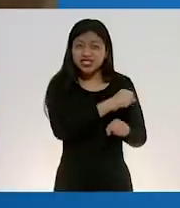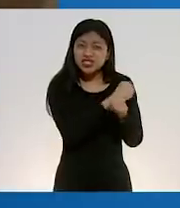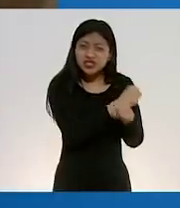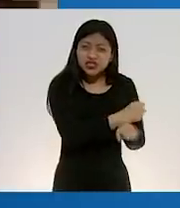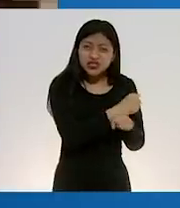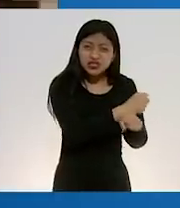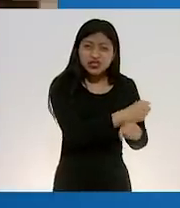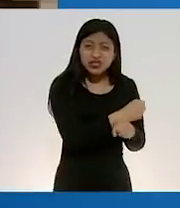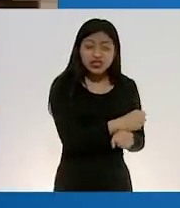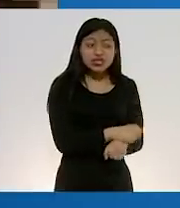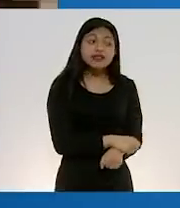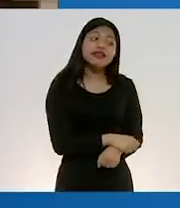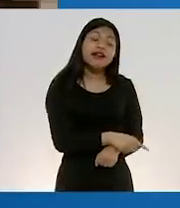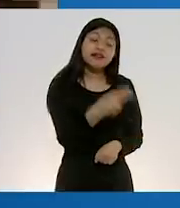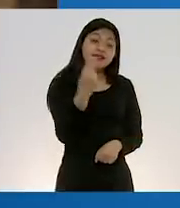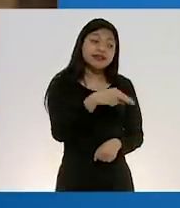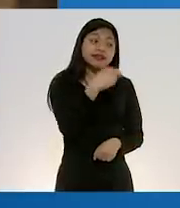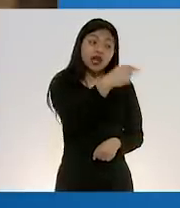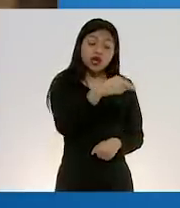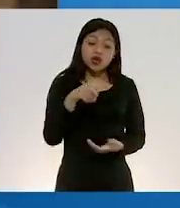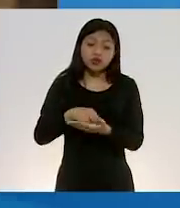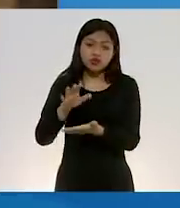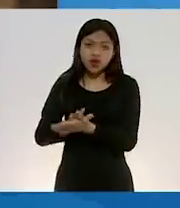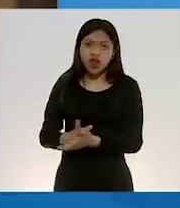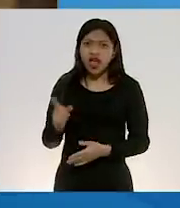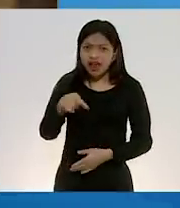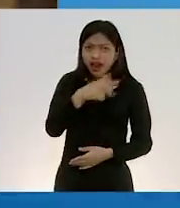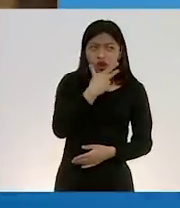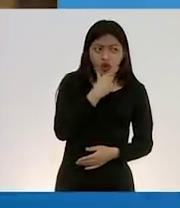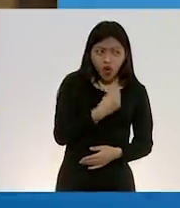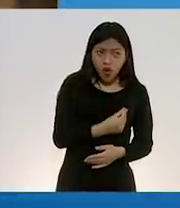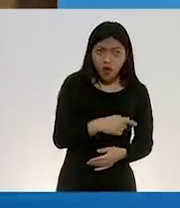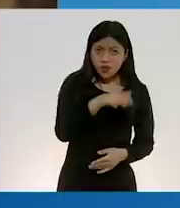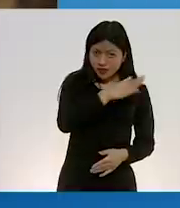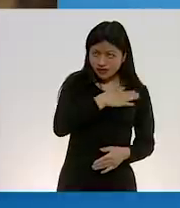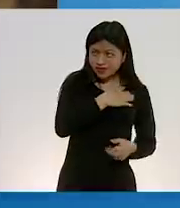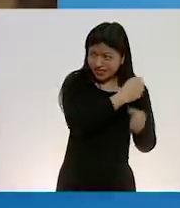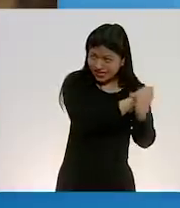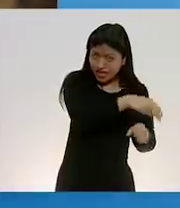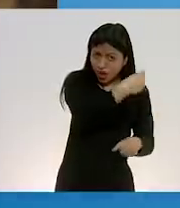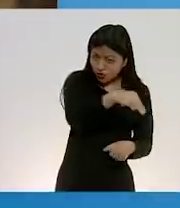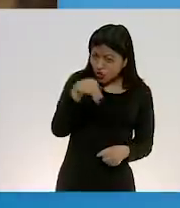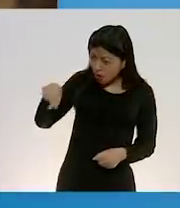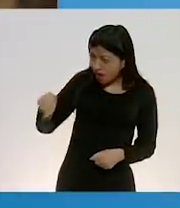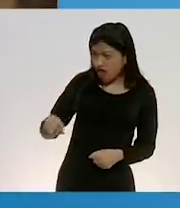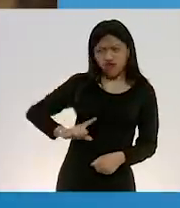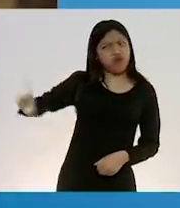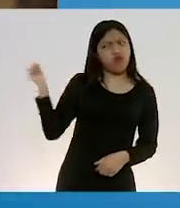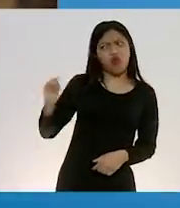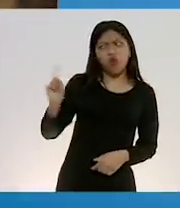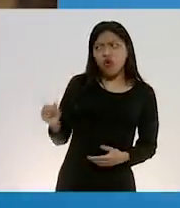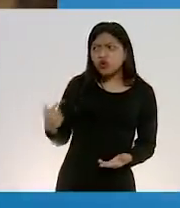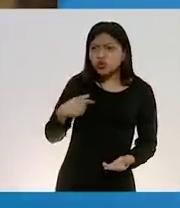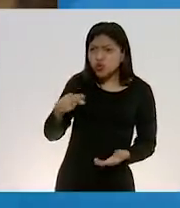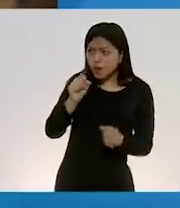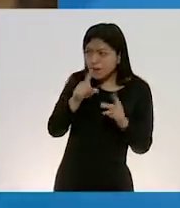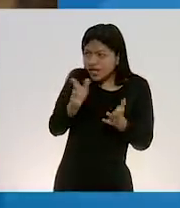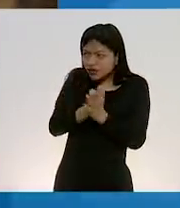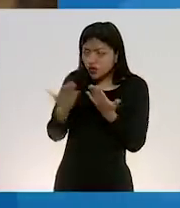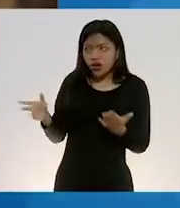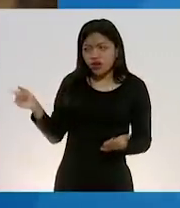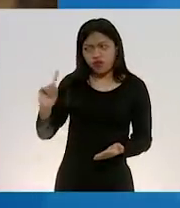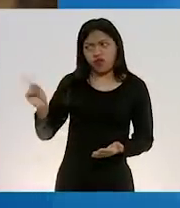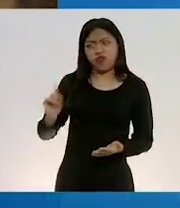iban a inscribir en un libro diferente, protestó y dijo, ¿cómo? Si son mis esclavos, aparecen en el mismo libro que yo. Y ahí